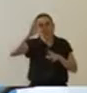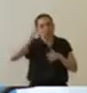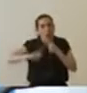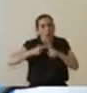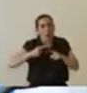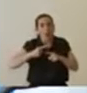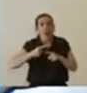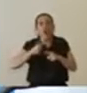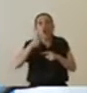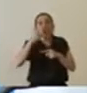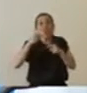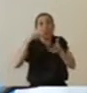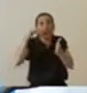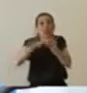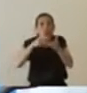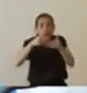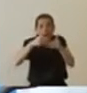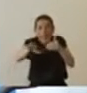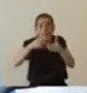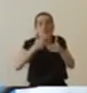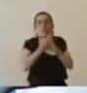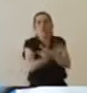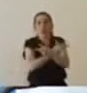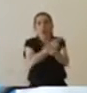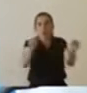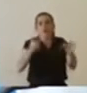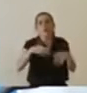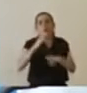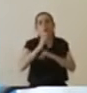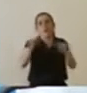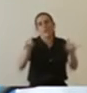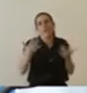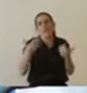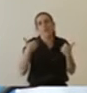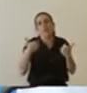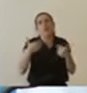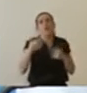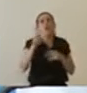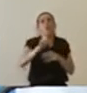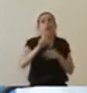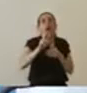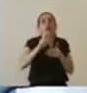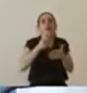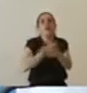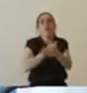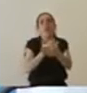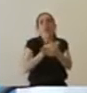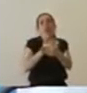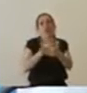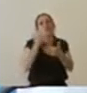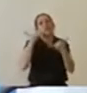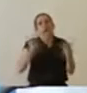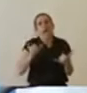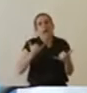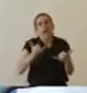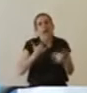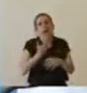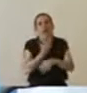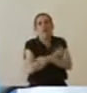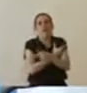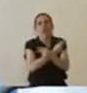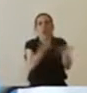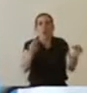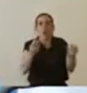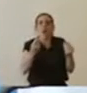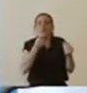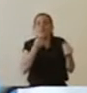los vamos a informar, pero estimamos que, digamos, por supuesto que antes de terminar el mes de marzo ya vamos a disponer de vacuna, inclusive gestionando acciones por si